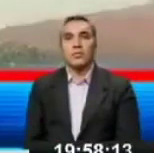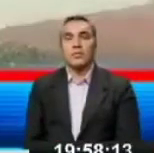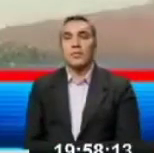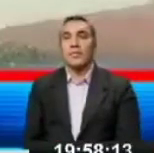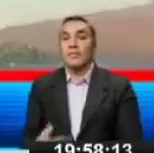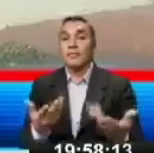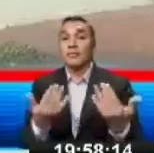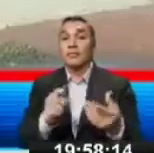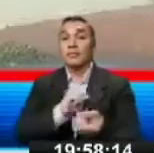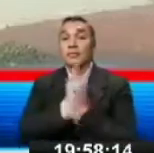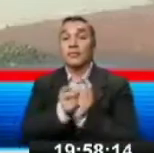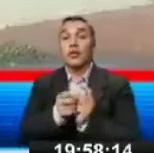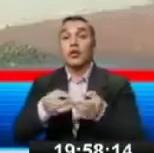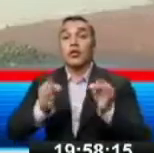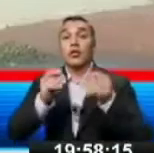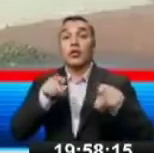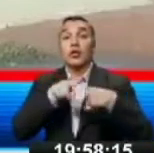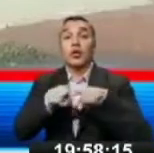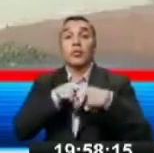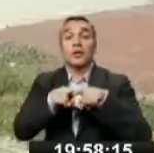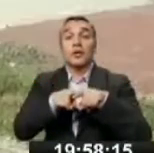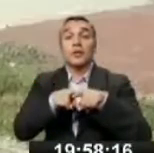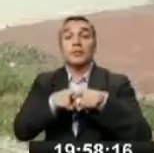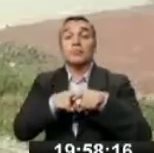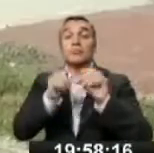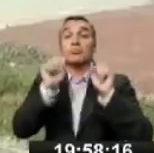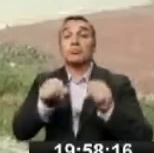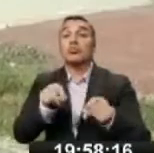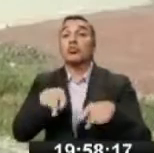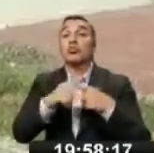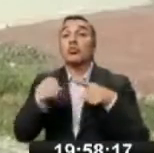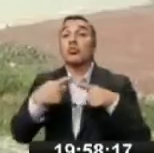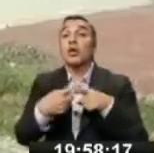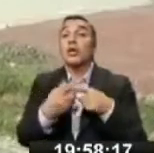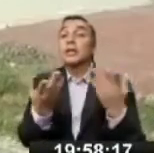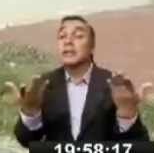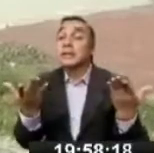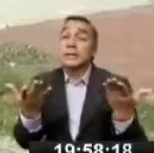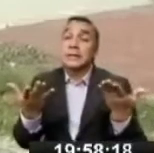Se espera que habrá un cambio de formato de la competencia y que podría arrancar